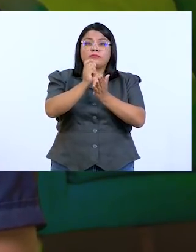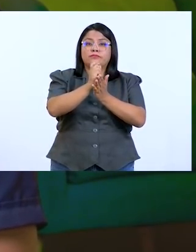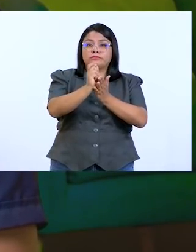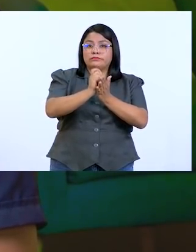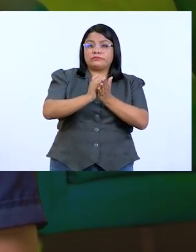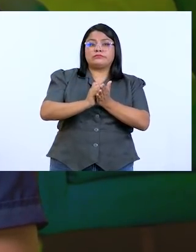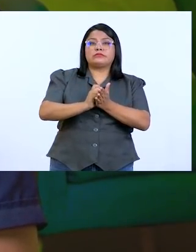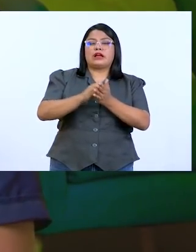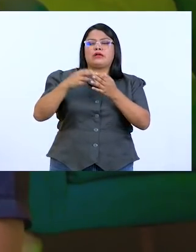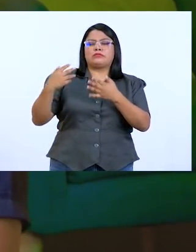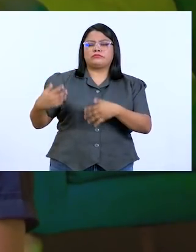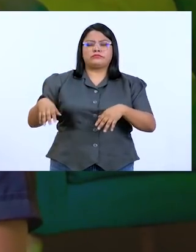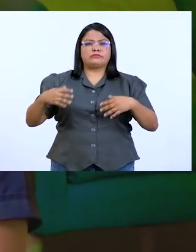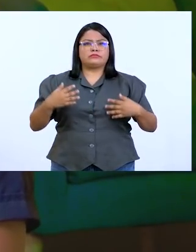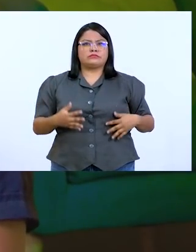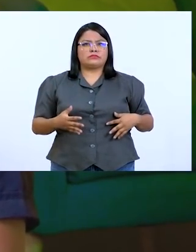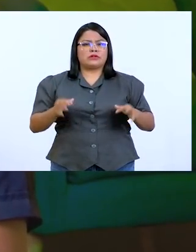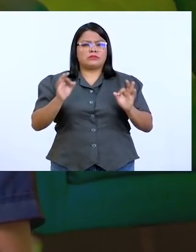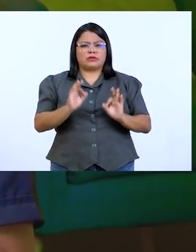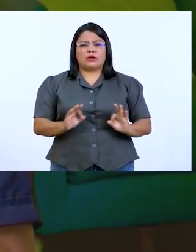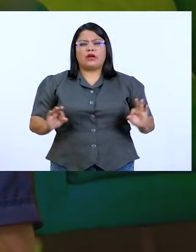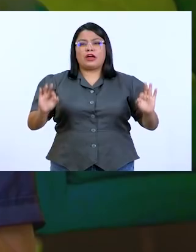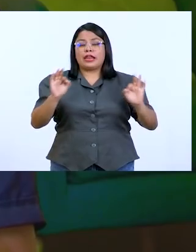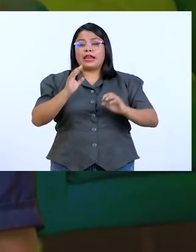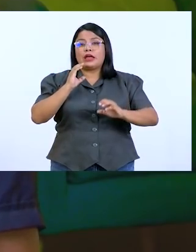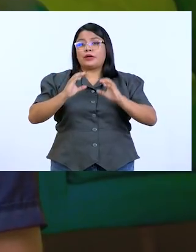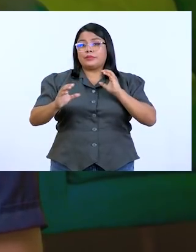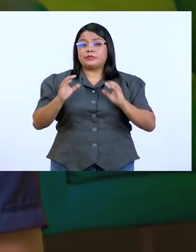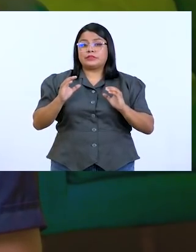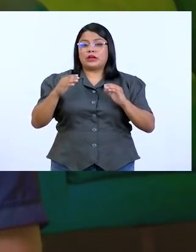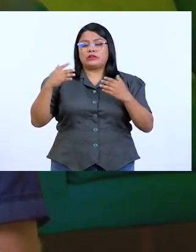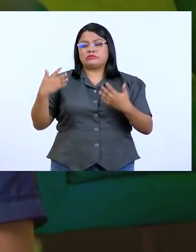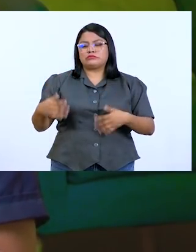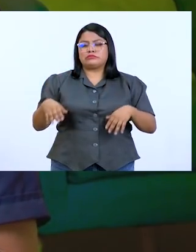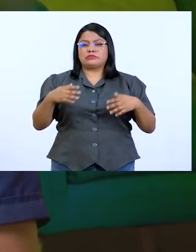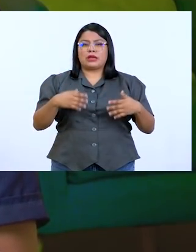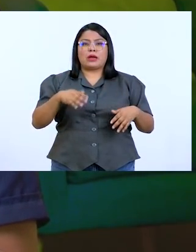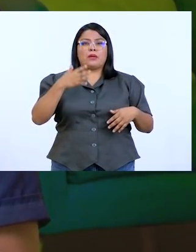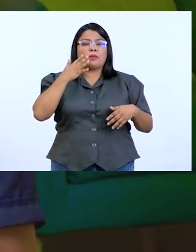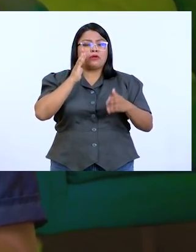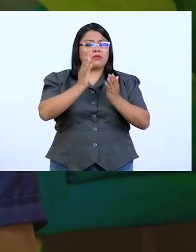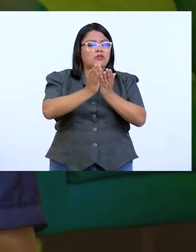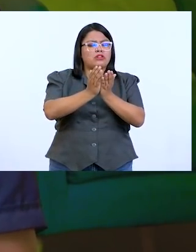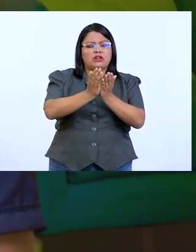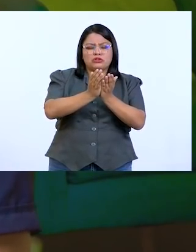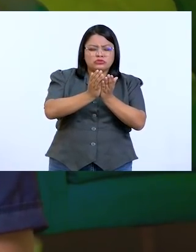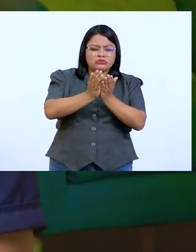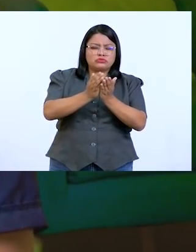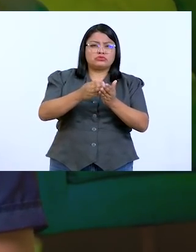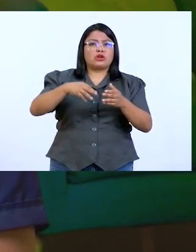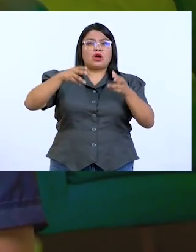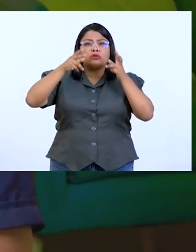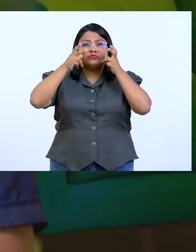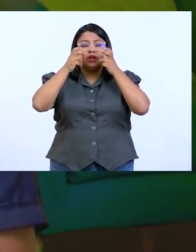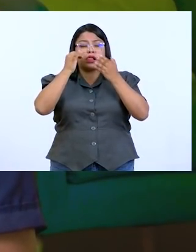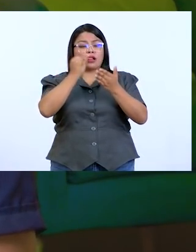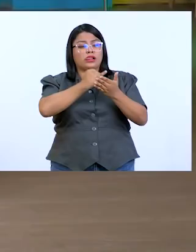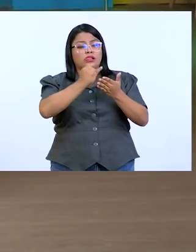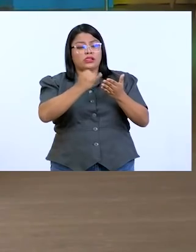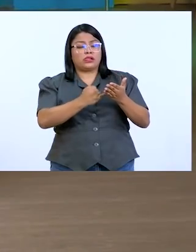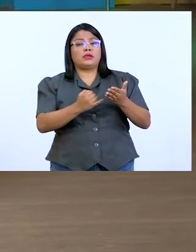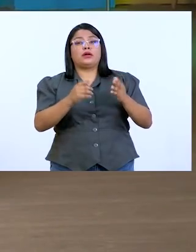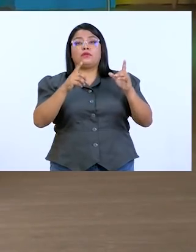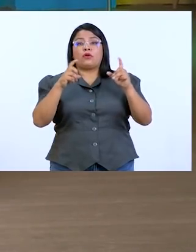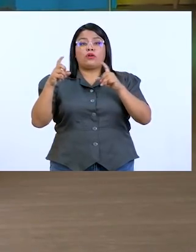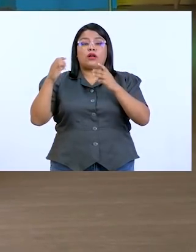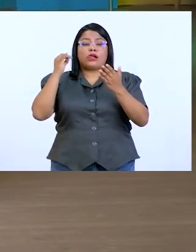y escrita, ¿verdad? Con actividades que propicien la comunicación, con actividades como la lectura de textos, observar